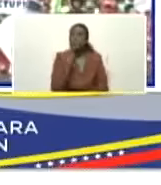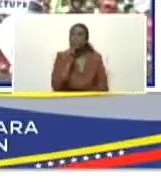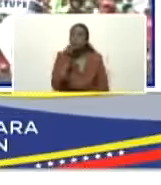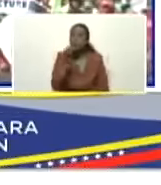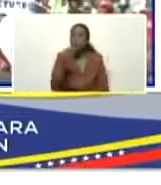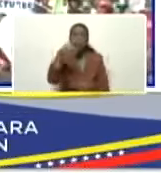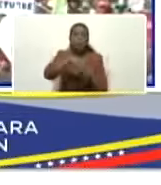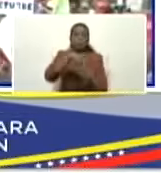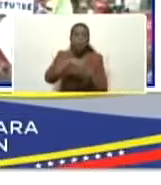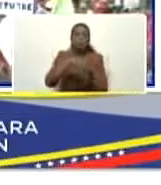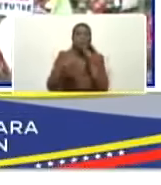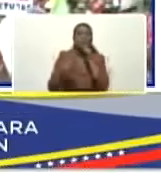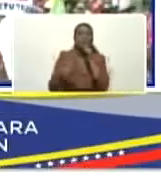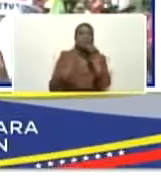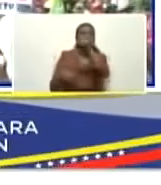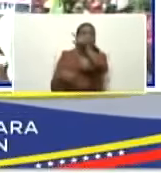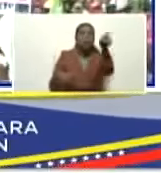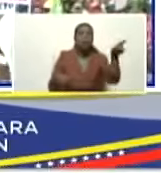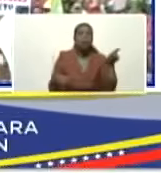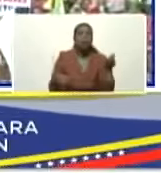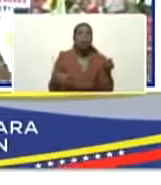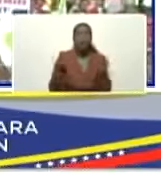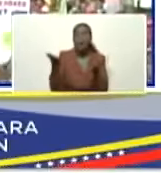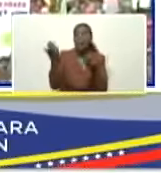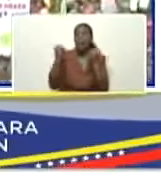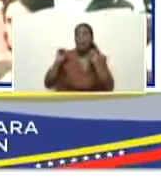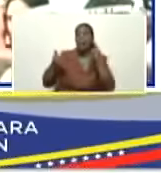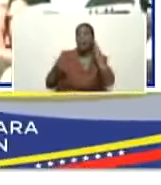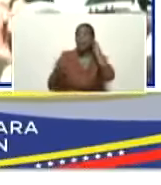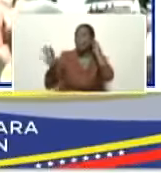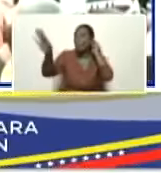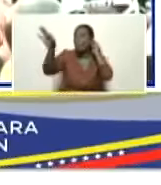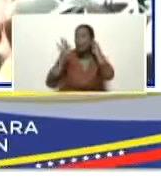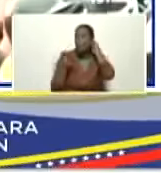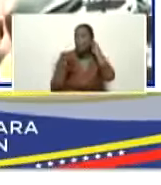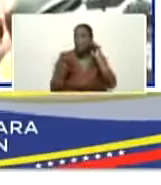votado? Bueno, está en mi 1x10 a partir de hoy.